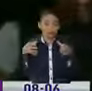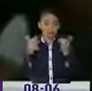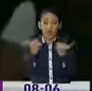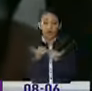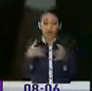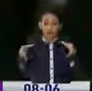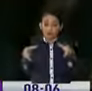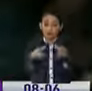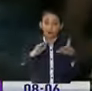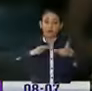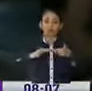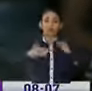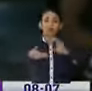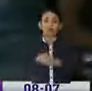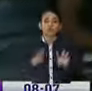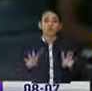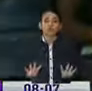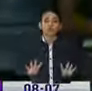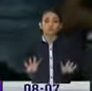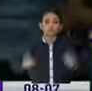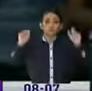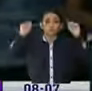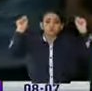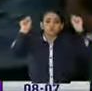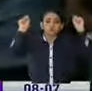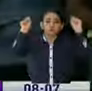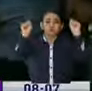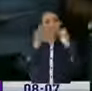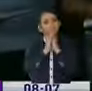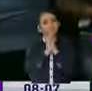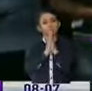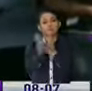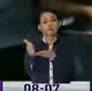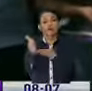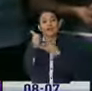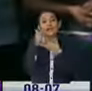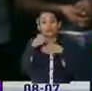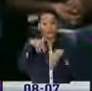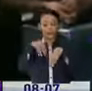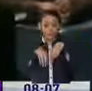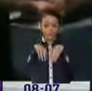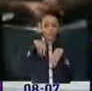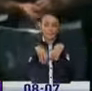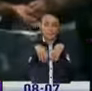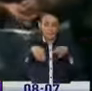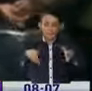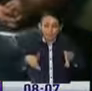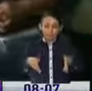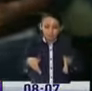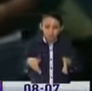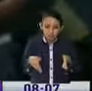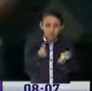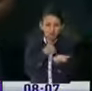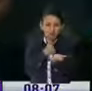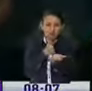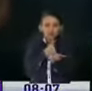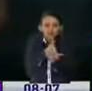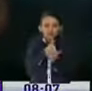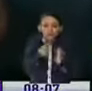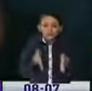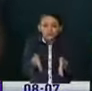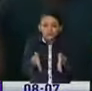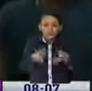la comunidad con este pedido de que les ayuden con el adoquinamiento de este acceso que es el